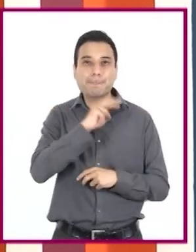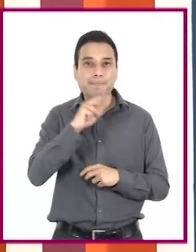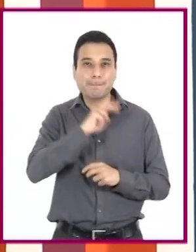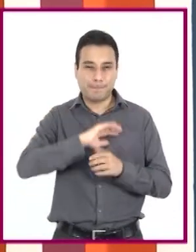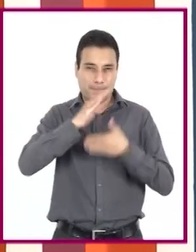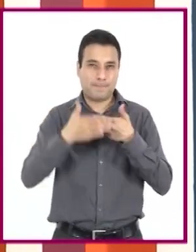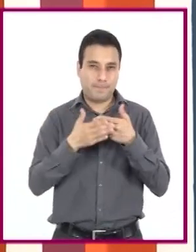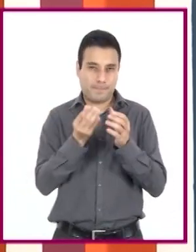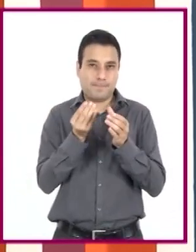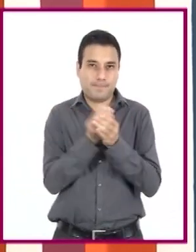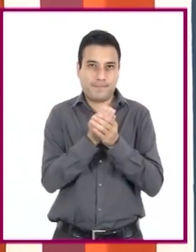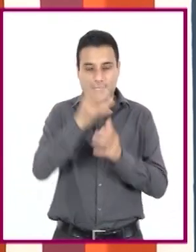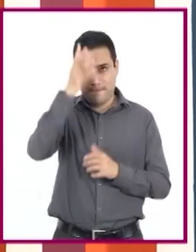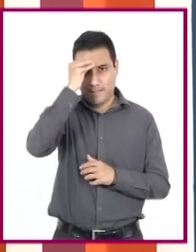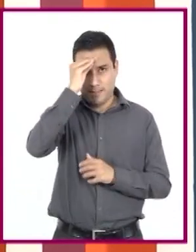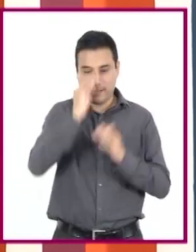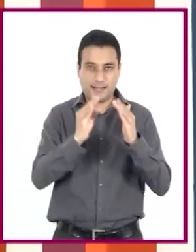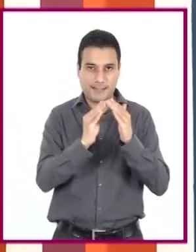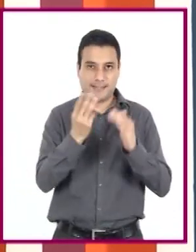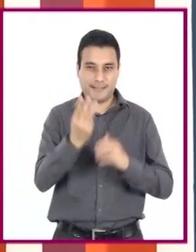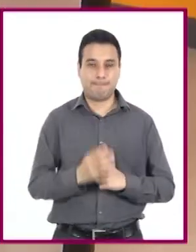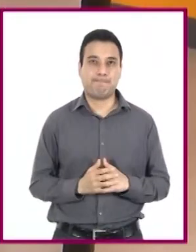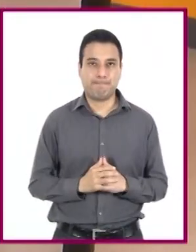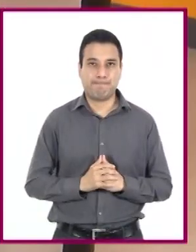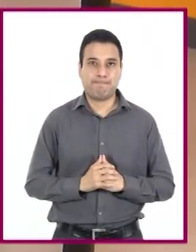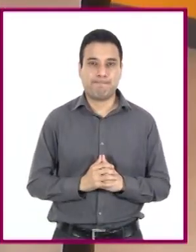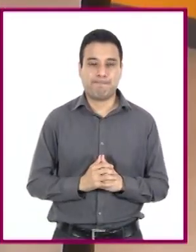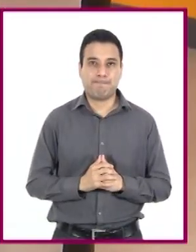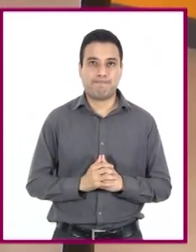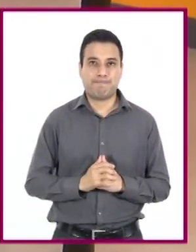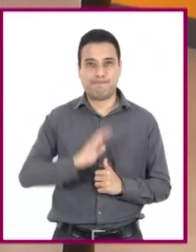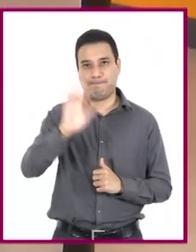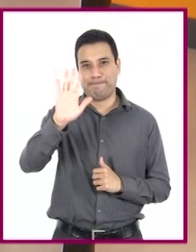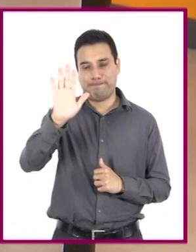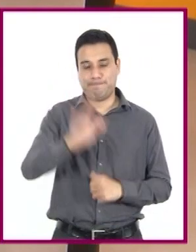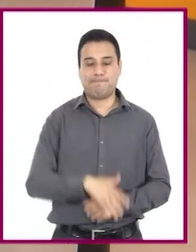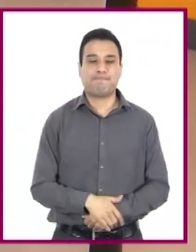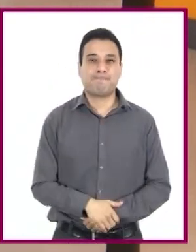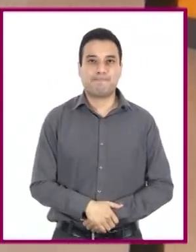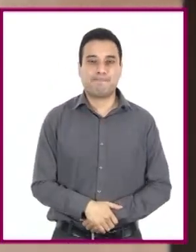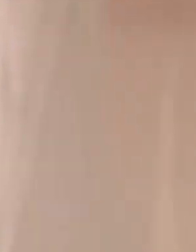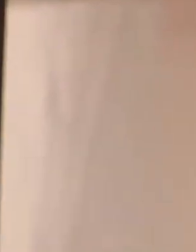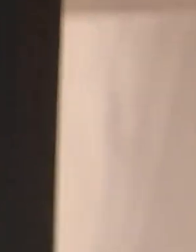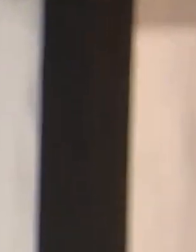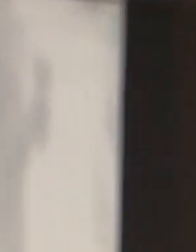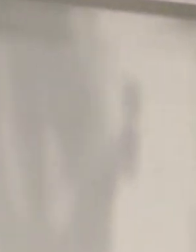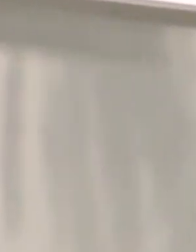otra emisión de Aprende en Casa 3. ¡Hasta pronto!